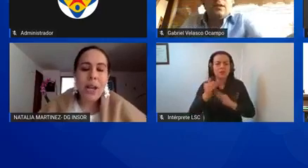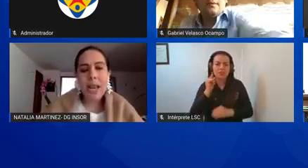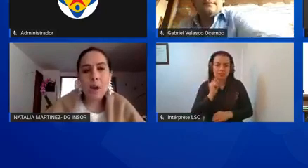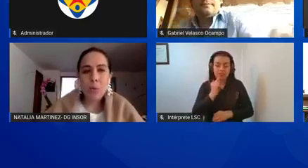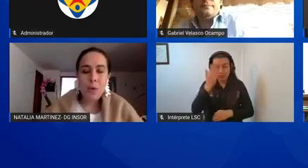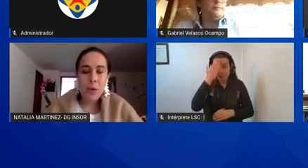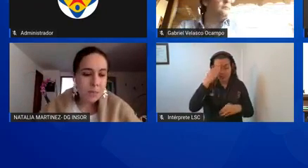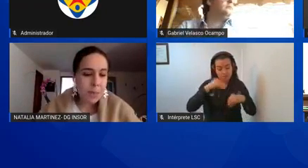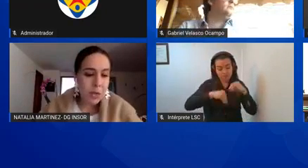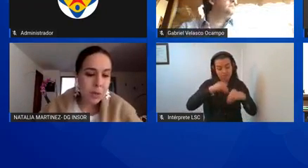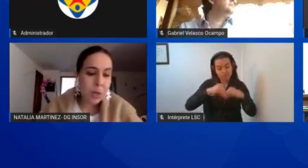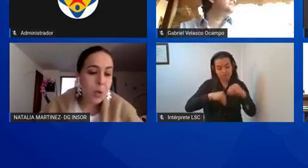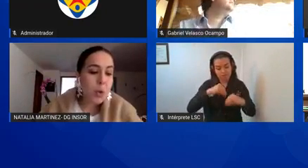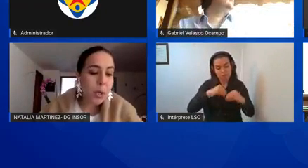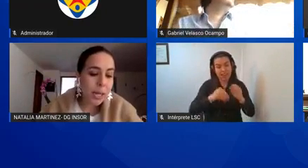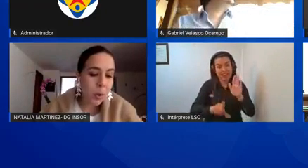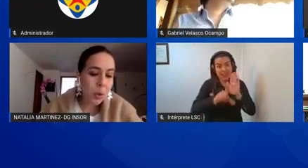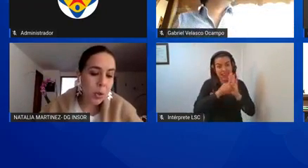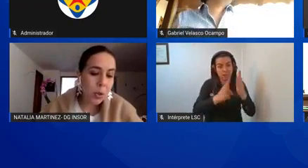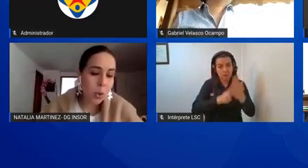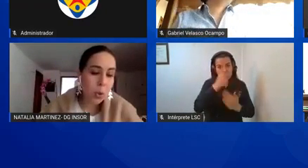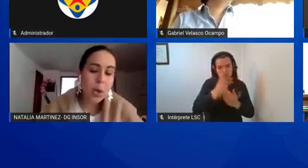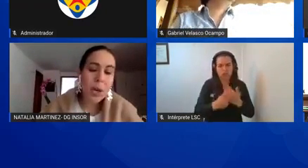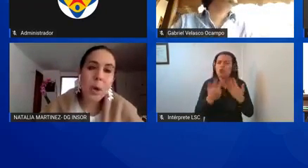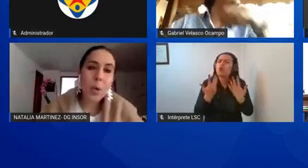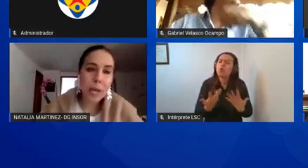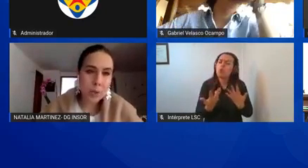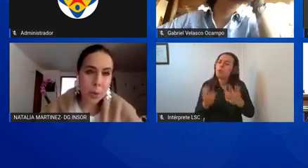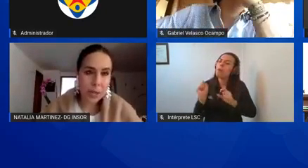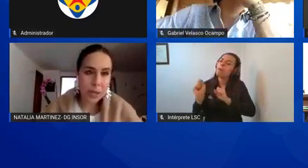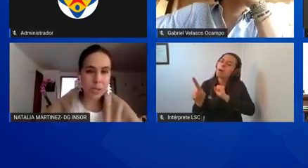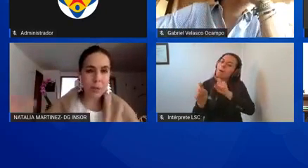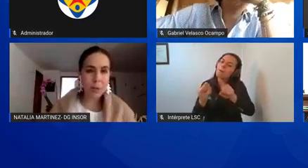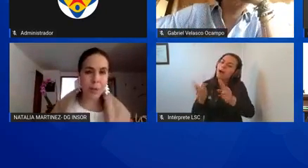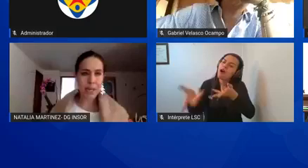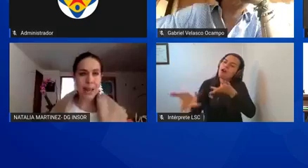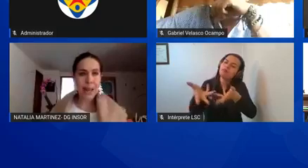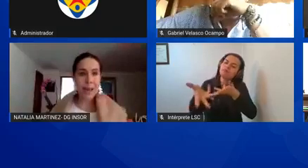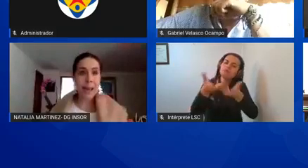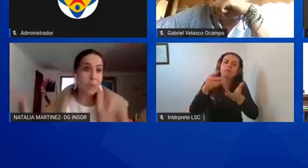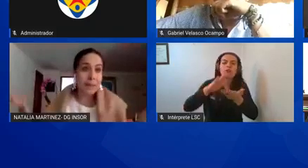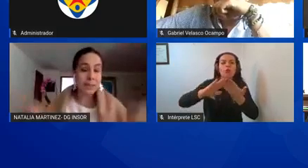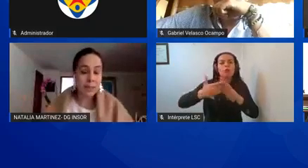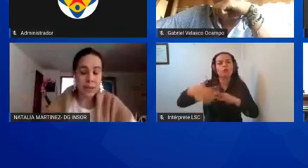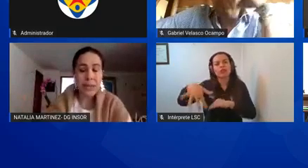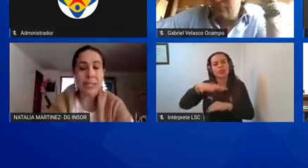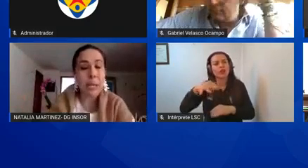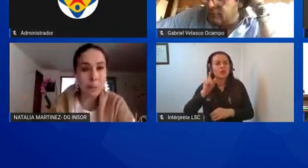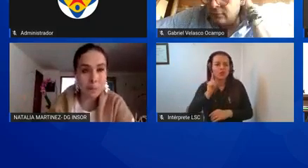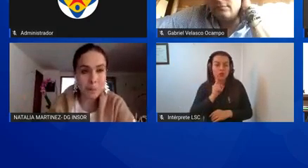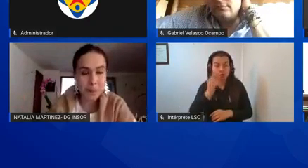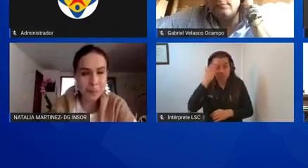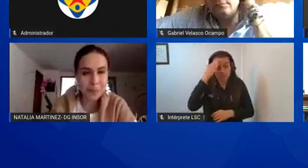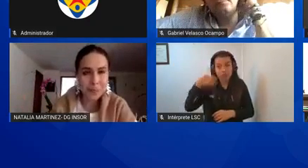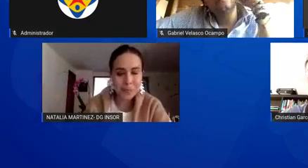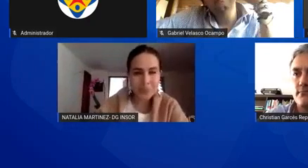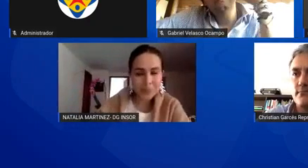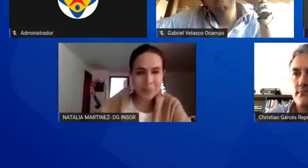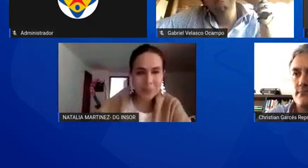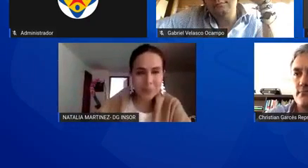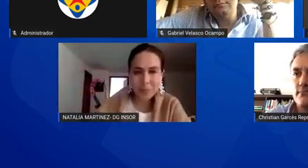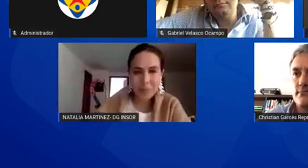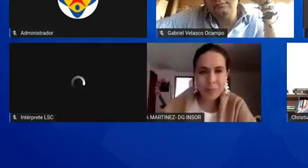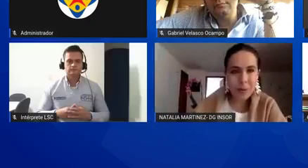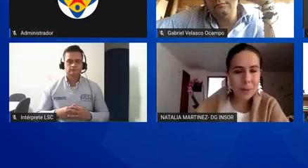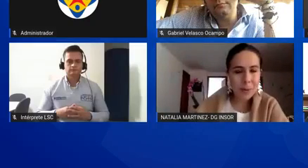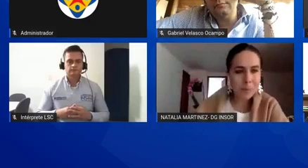del proyecto de ley? ¿Cómo fue ese espacio, digamos, de consulta con la comunidad sorda y con las personas expertas en el tema?